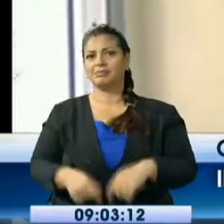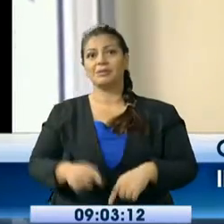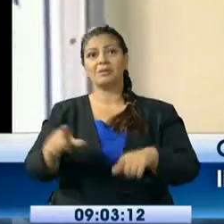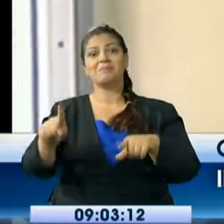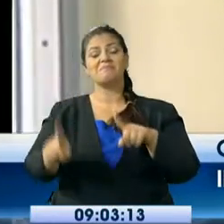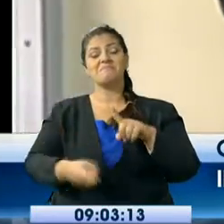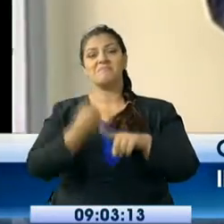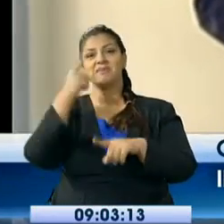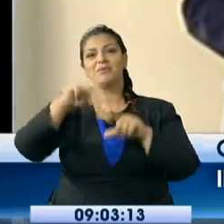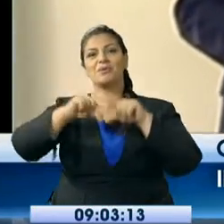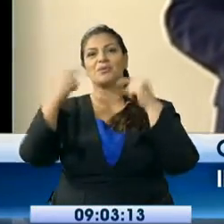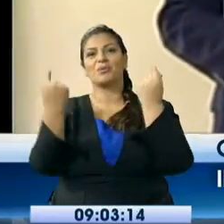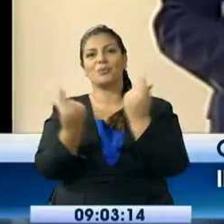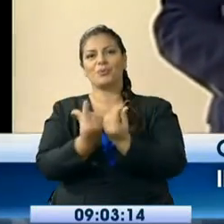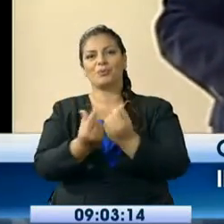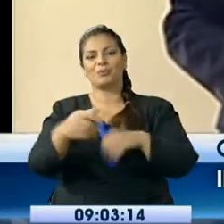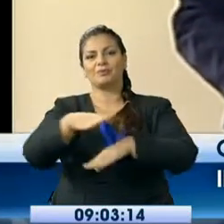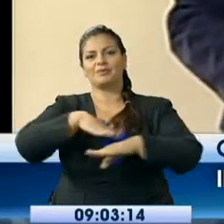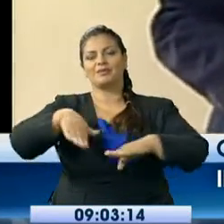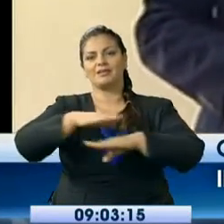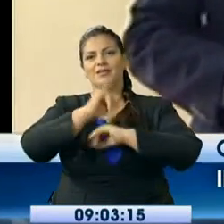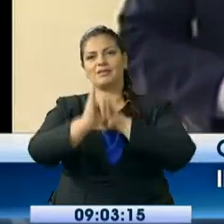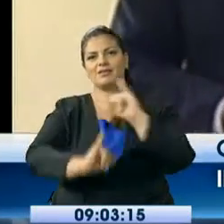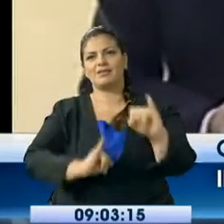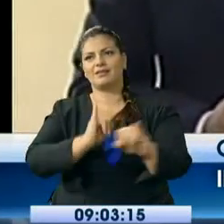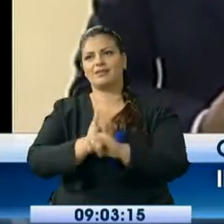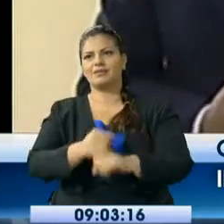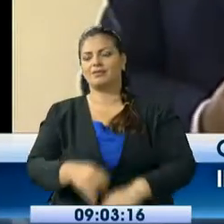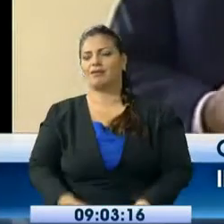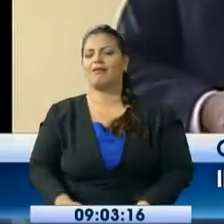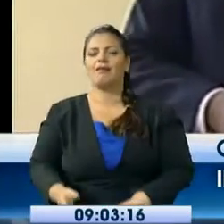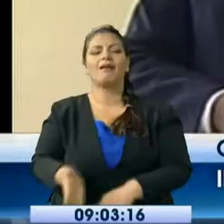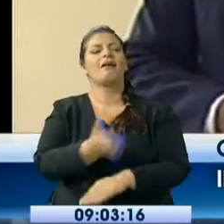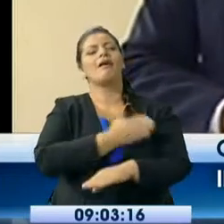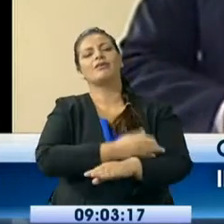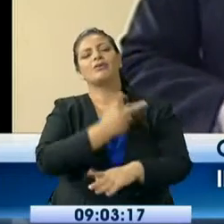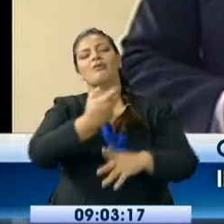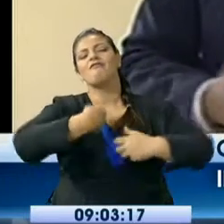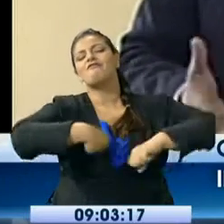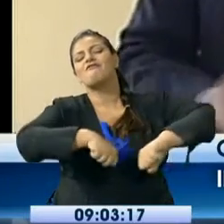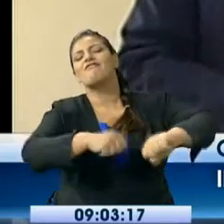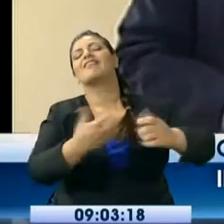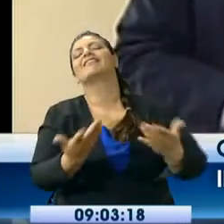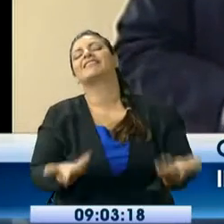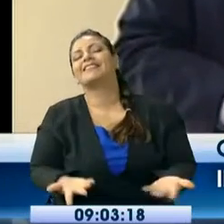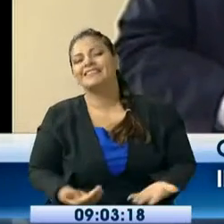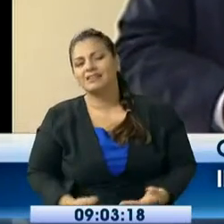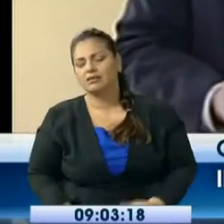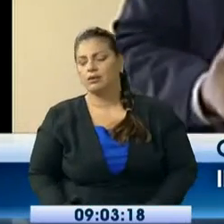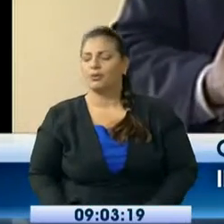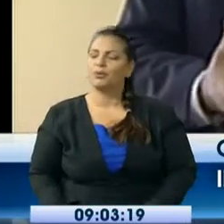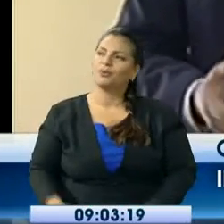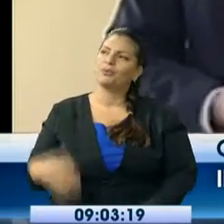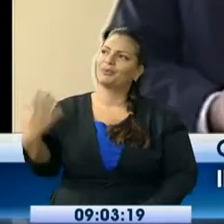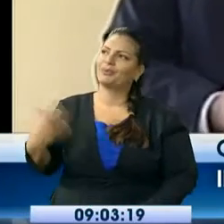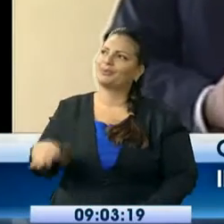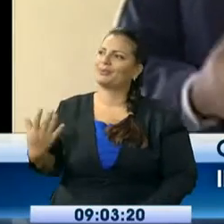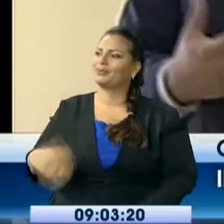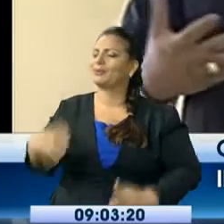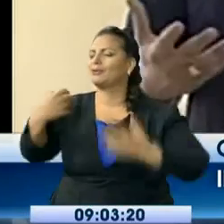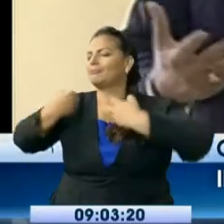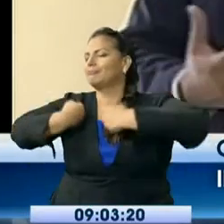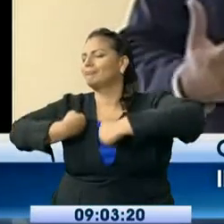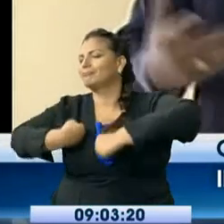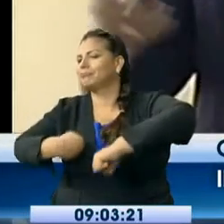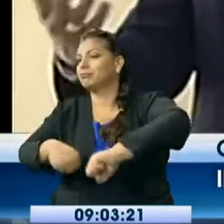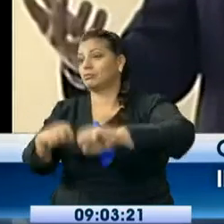Es la primera promoción de bachillerato internacional. Sí. ¿Cuánto les ha costado eso? Bueno, mucho sacrificio. Les comento que fue muy duro porque,